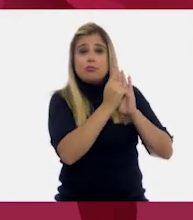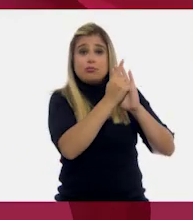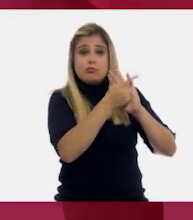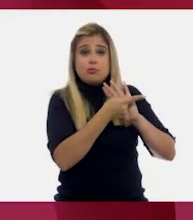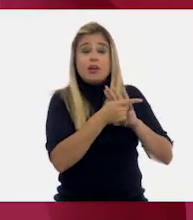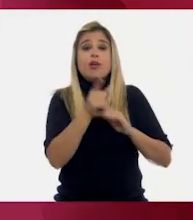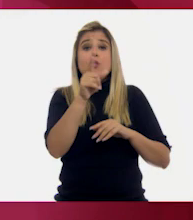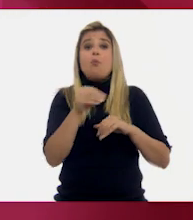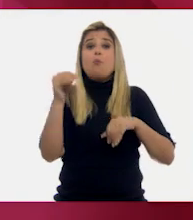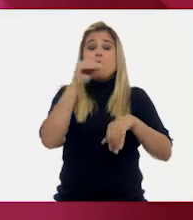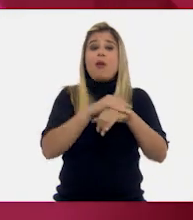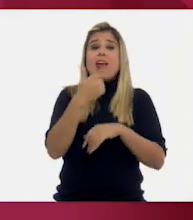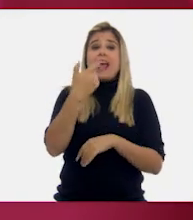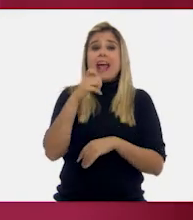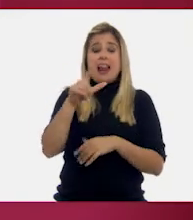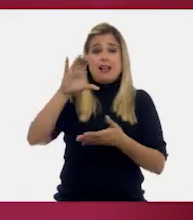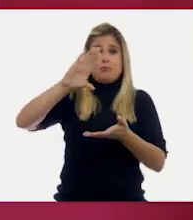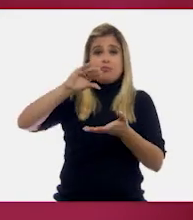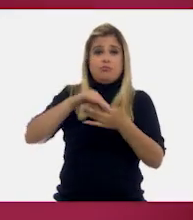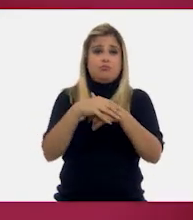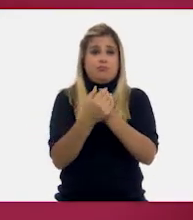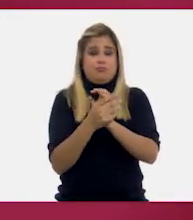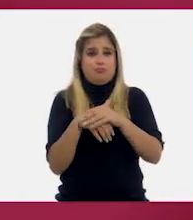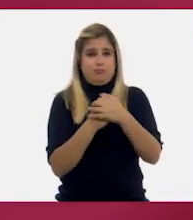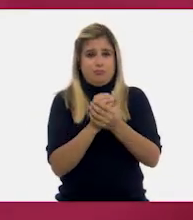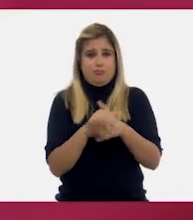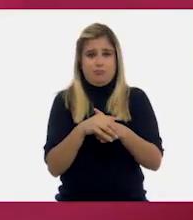aplica desinfectante a base de agua y alcohol.